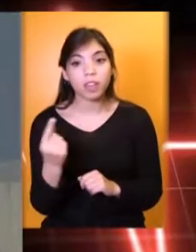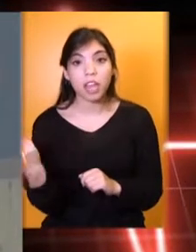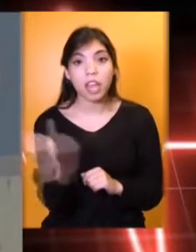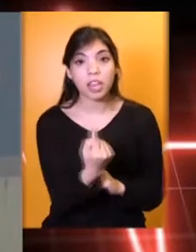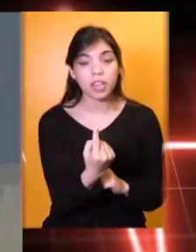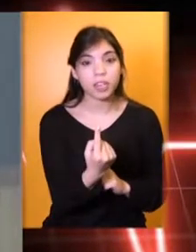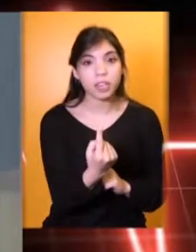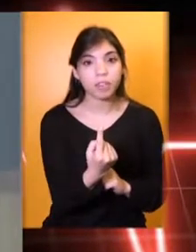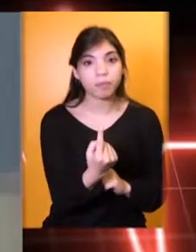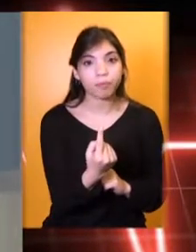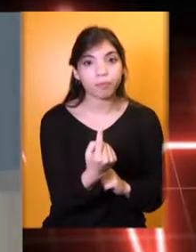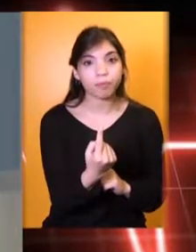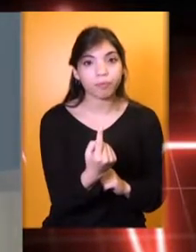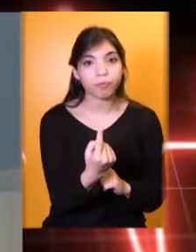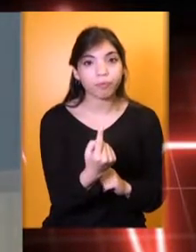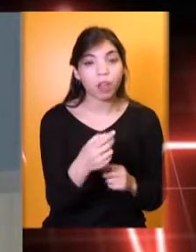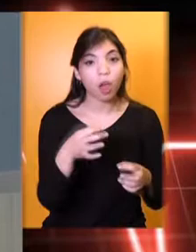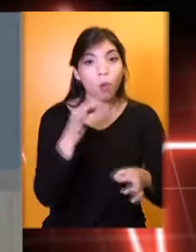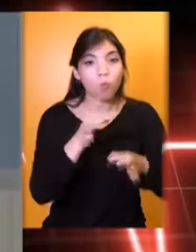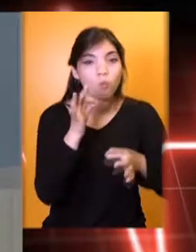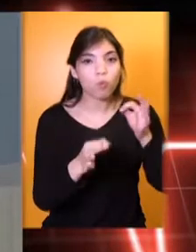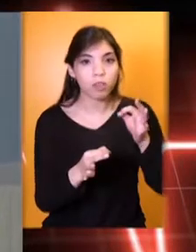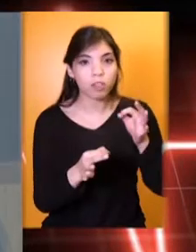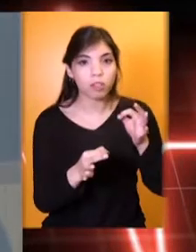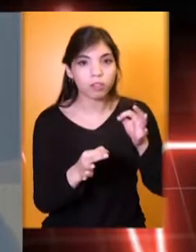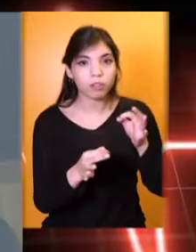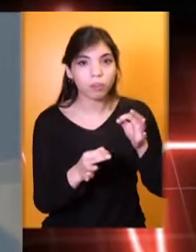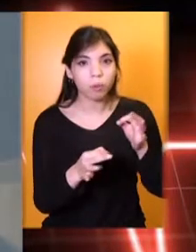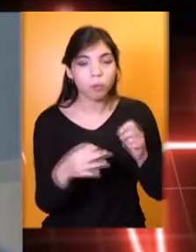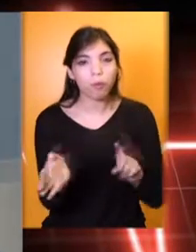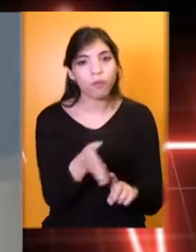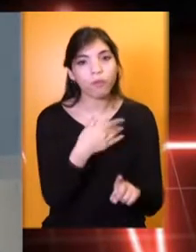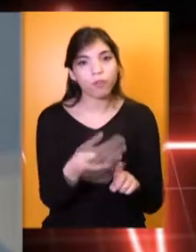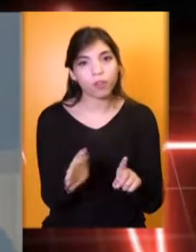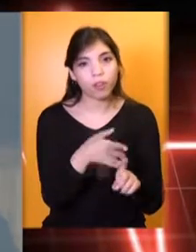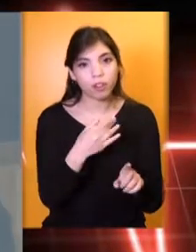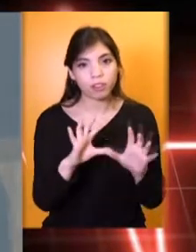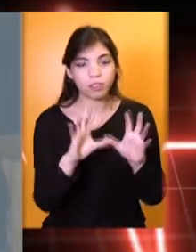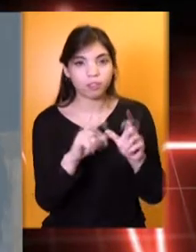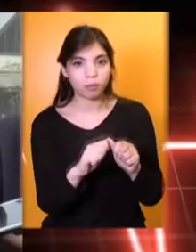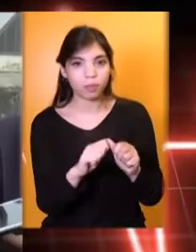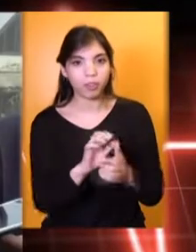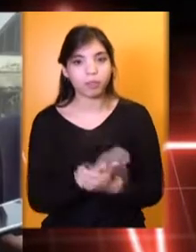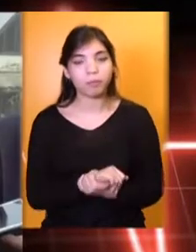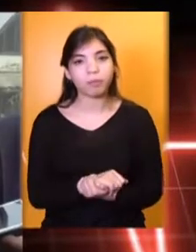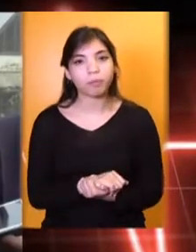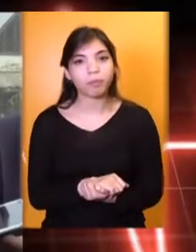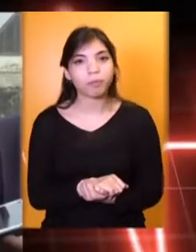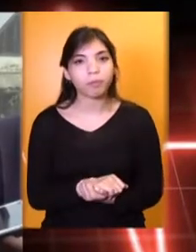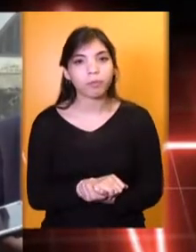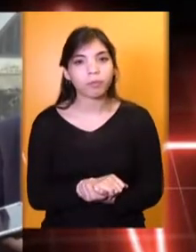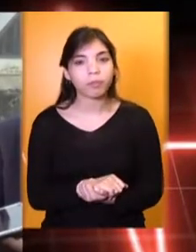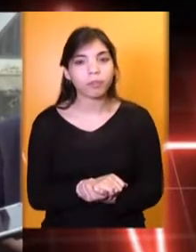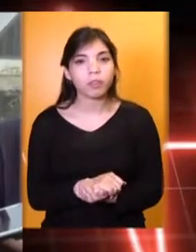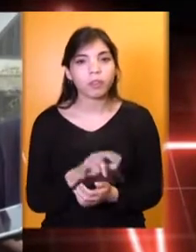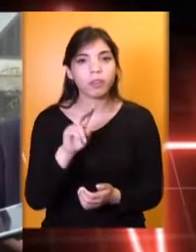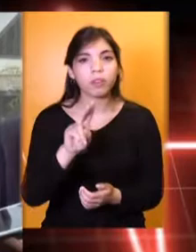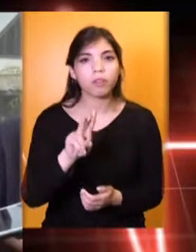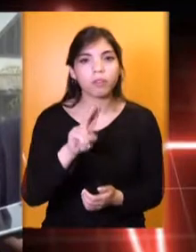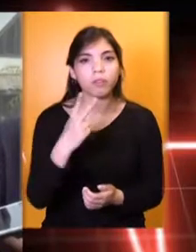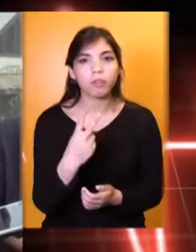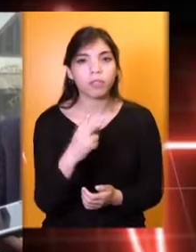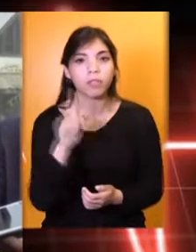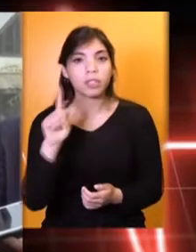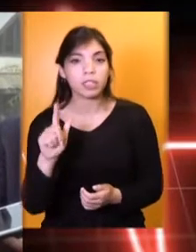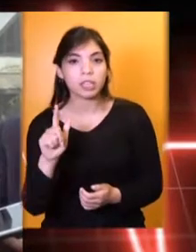una audiencia por acusación de violencia intrafamiliar. Por lesiones menos graves en contexto de violencia intrafamiliar. ¿De cuándo, fiscal? Del